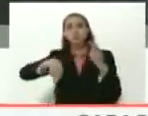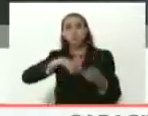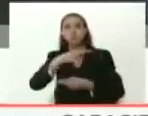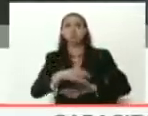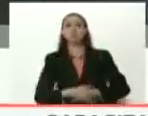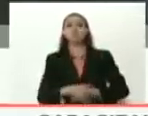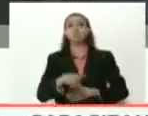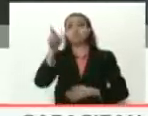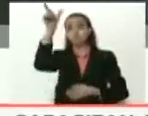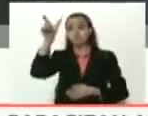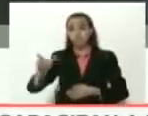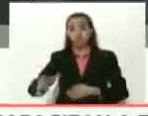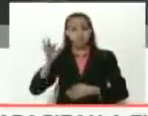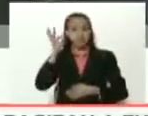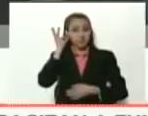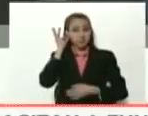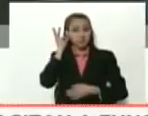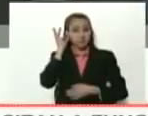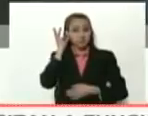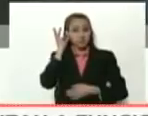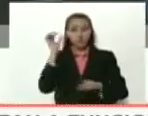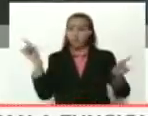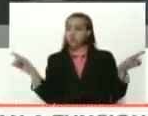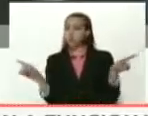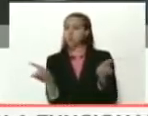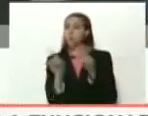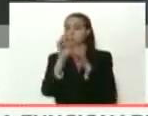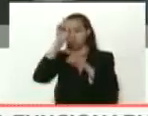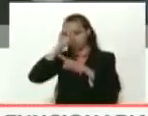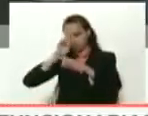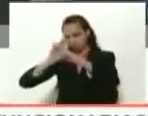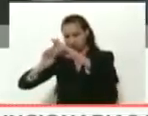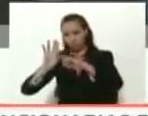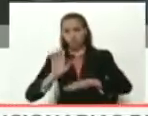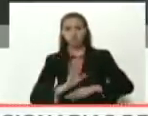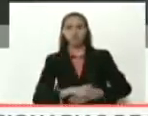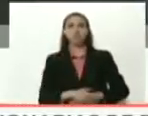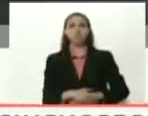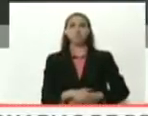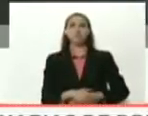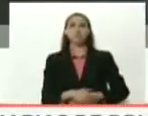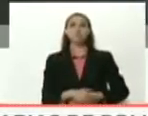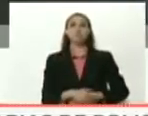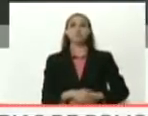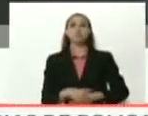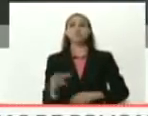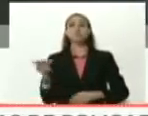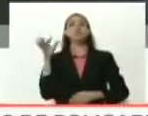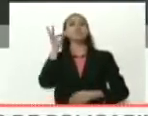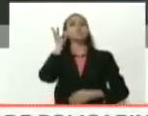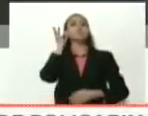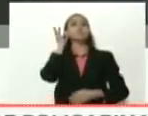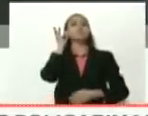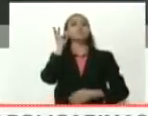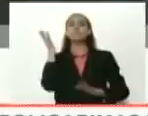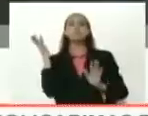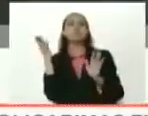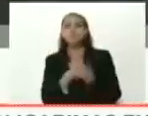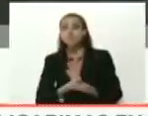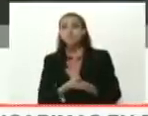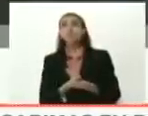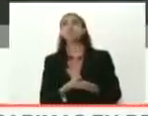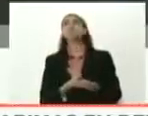una mujer es sinónimo de honradez. Donde está una mujer es sinónimo